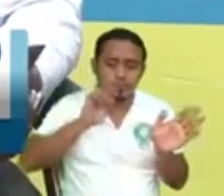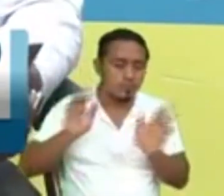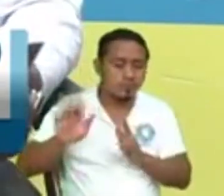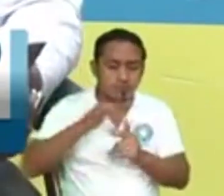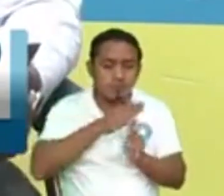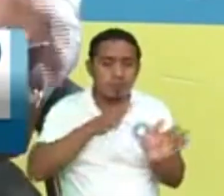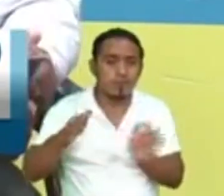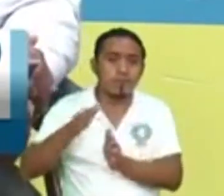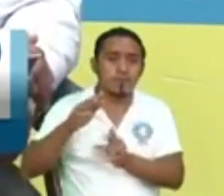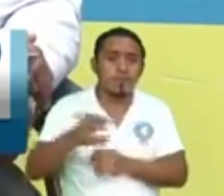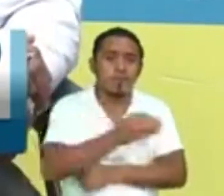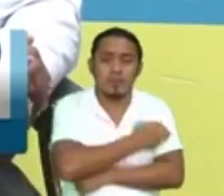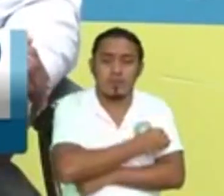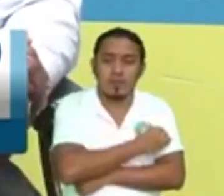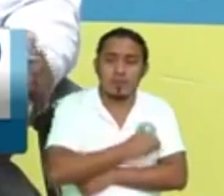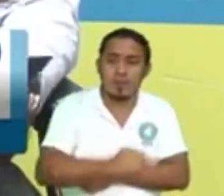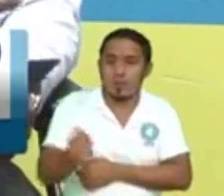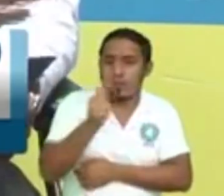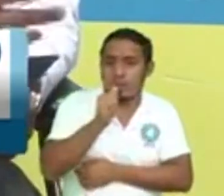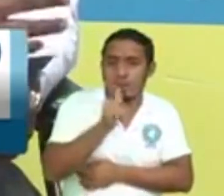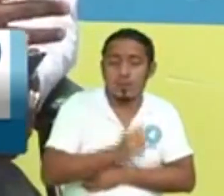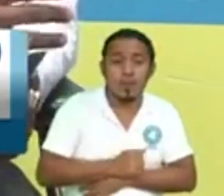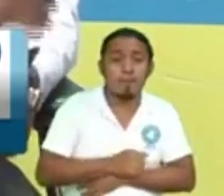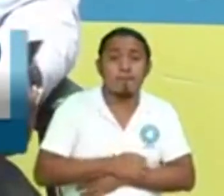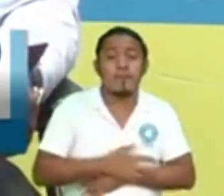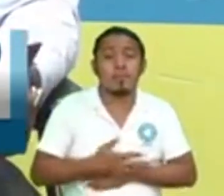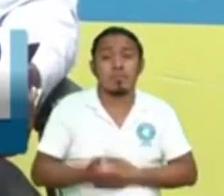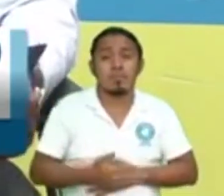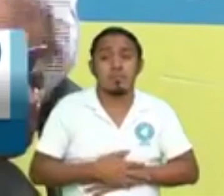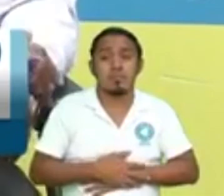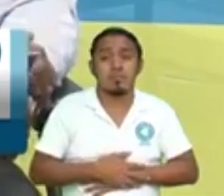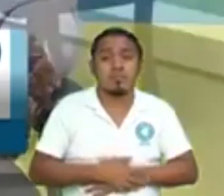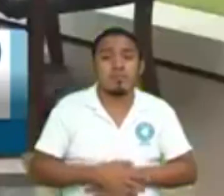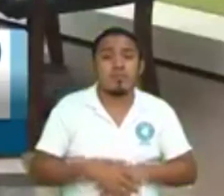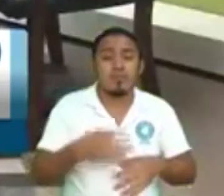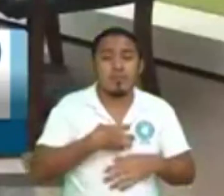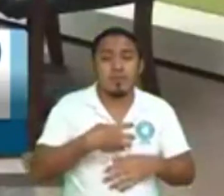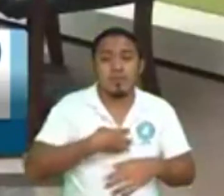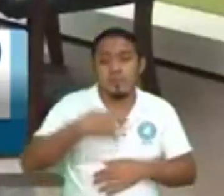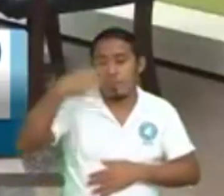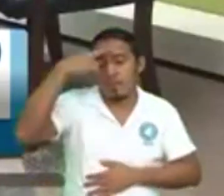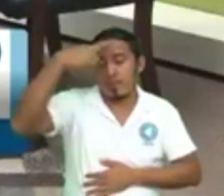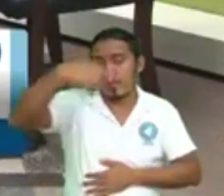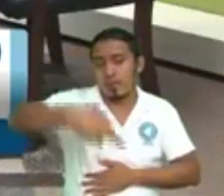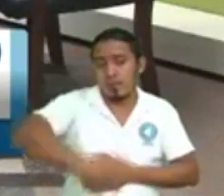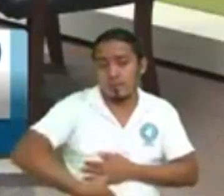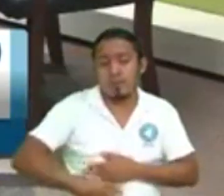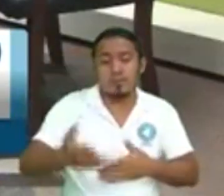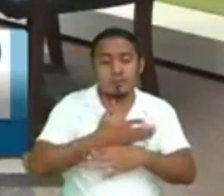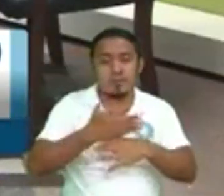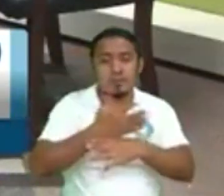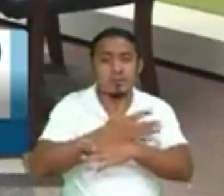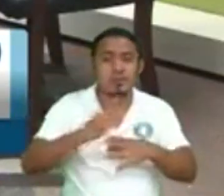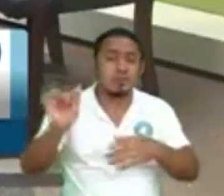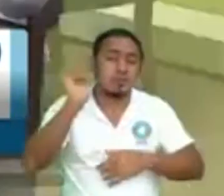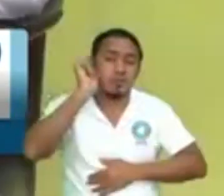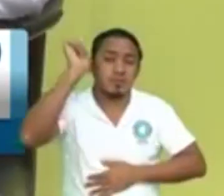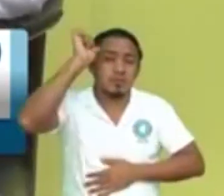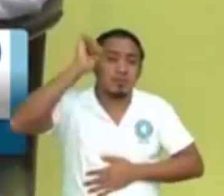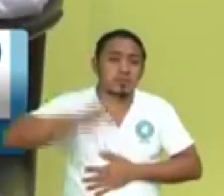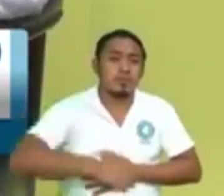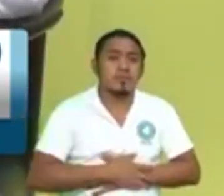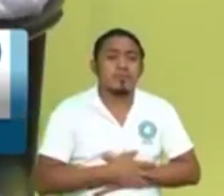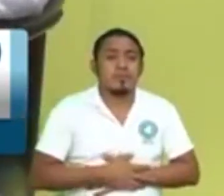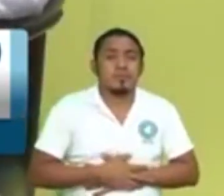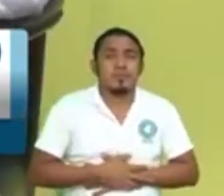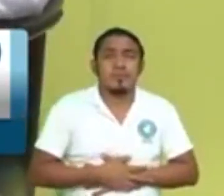que está metido en el alcohol y que no tiene cierta responsabilidad como una mujer adulta. Entonces ahí hacemos, como